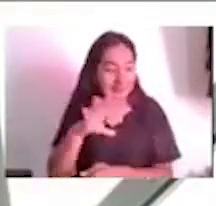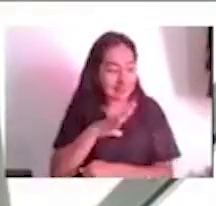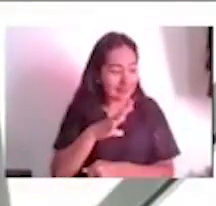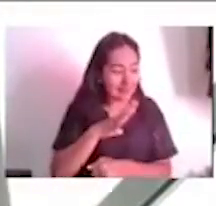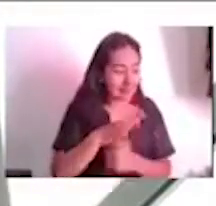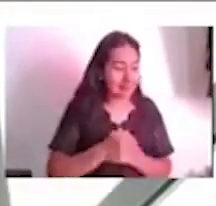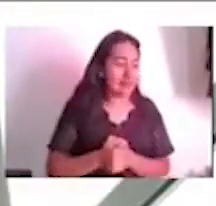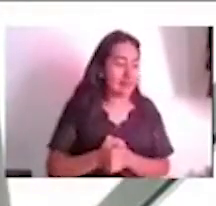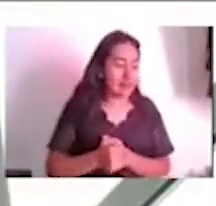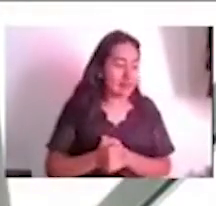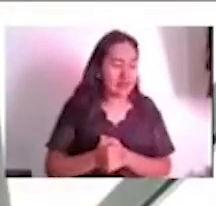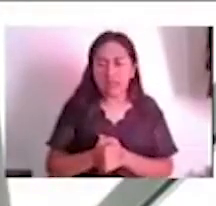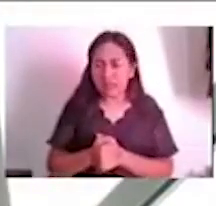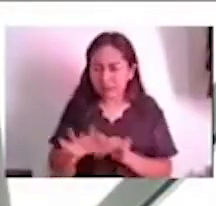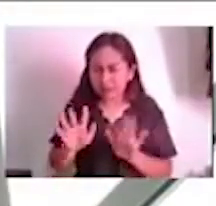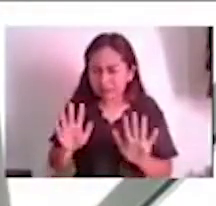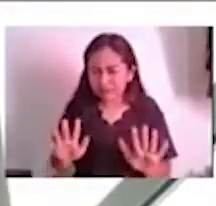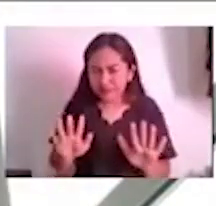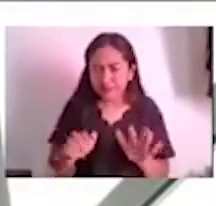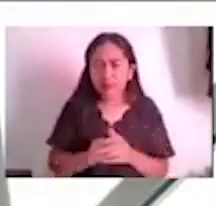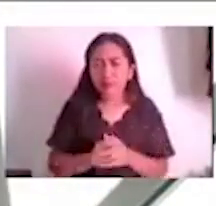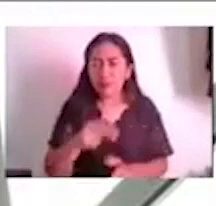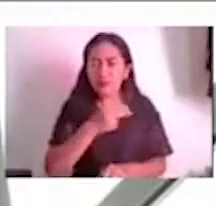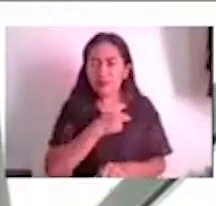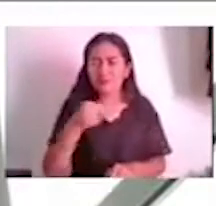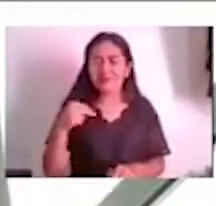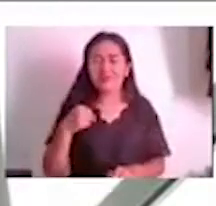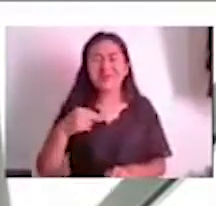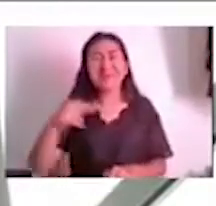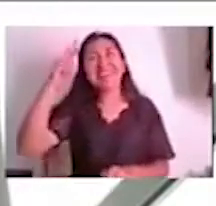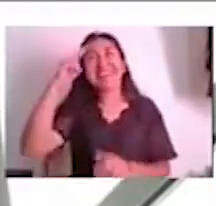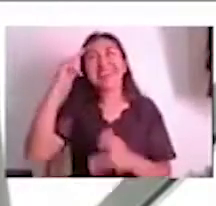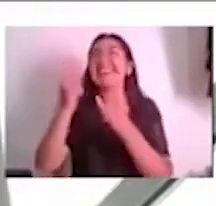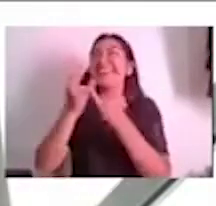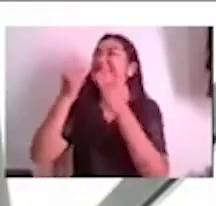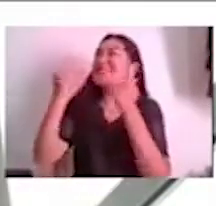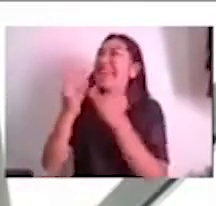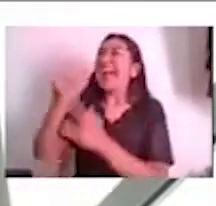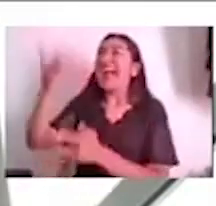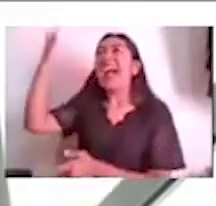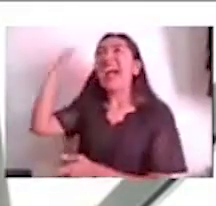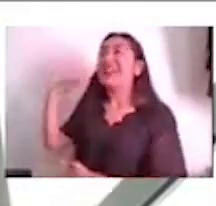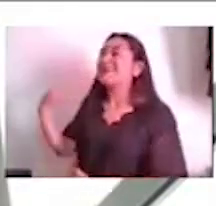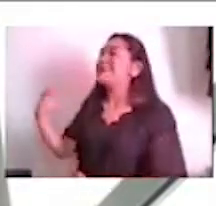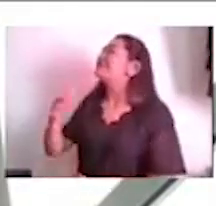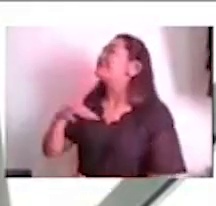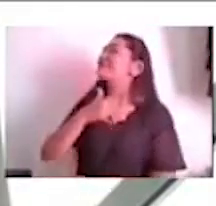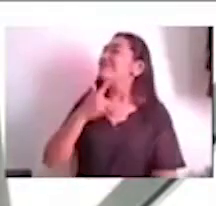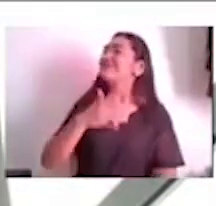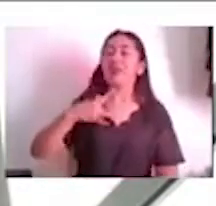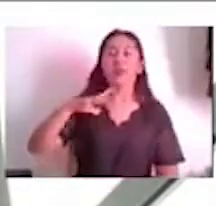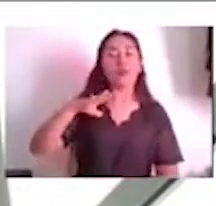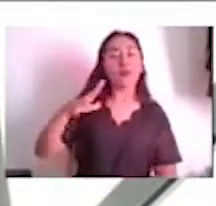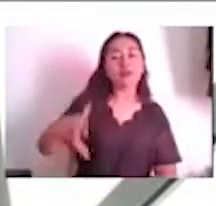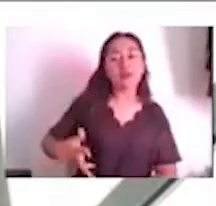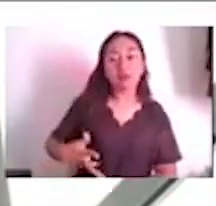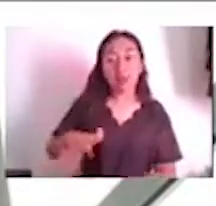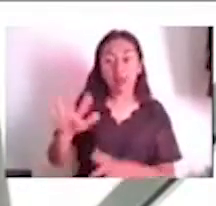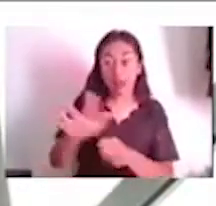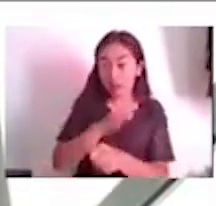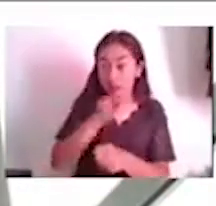no es suficiente que estemos orgullosos del periodo mesoamericano, sino que lo activemos. Y la manera